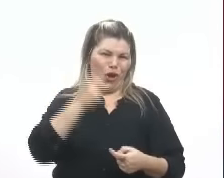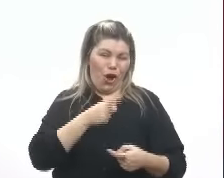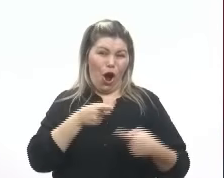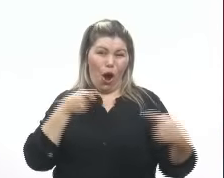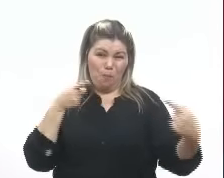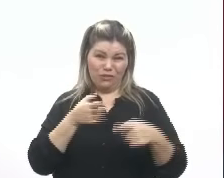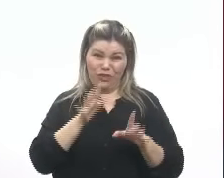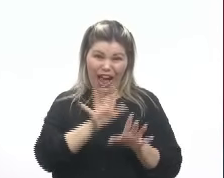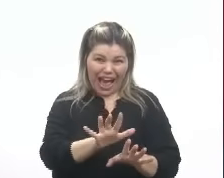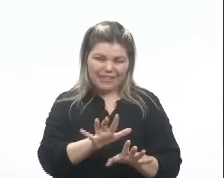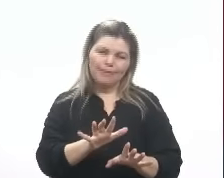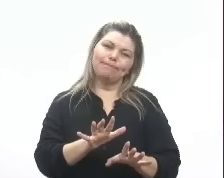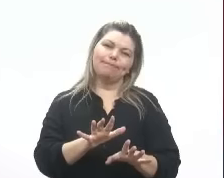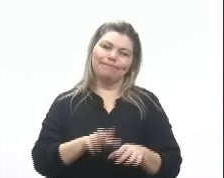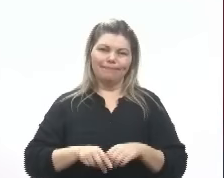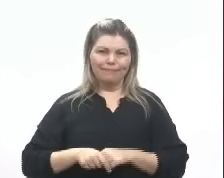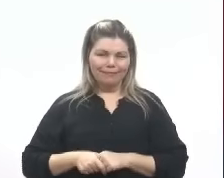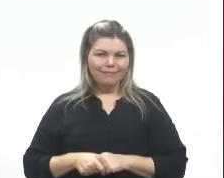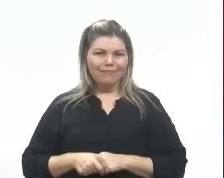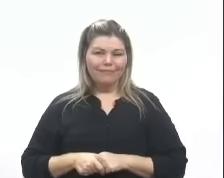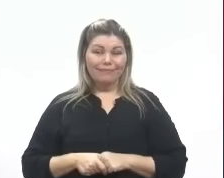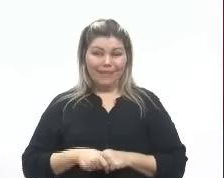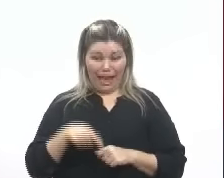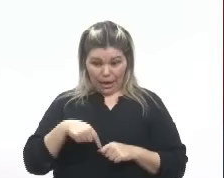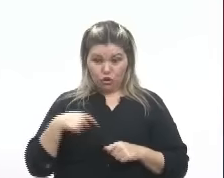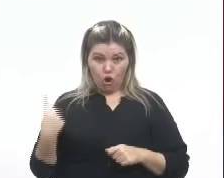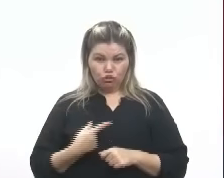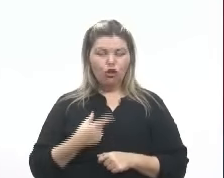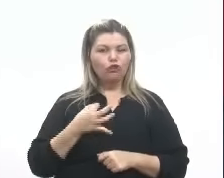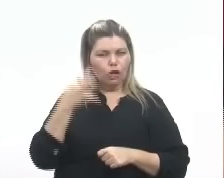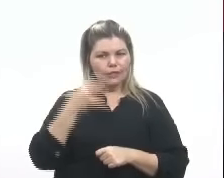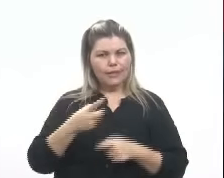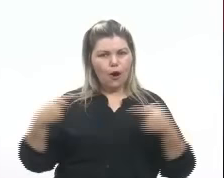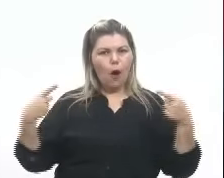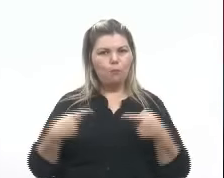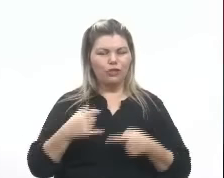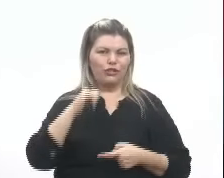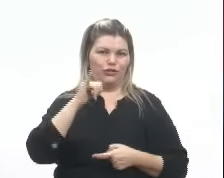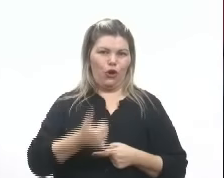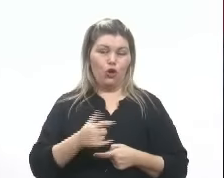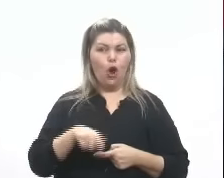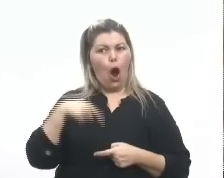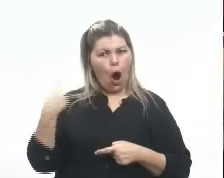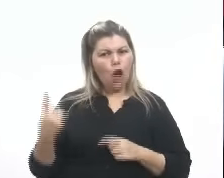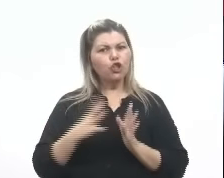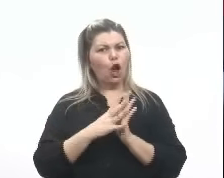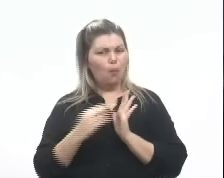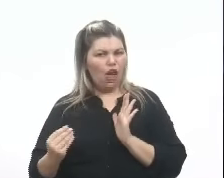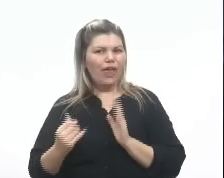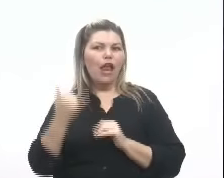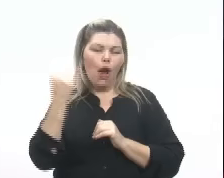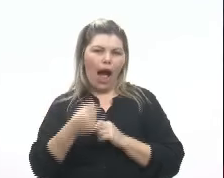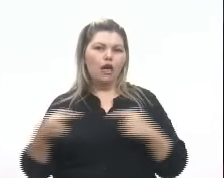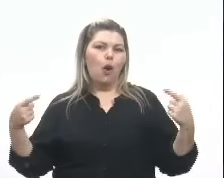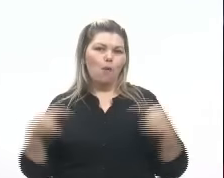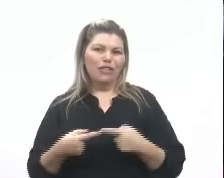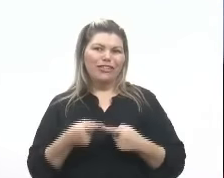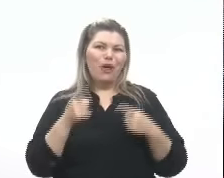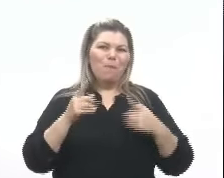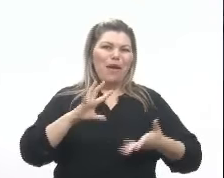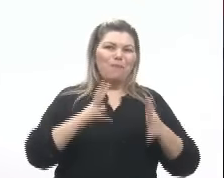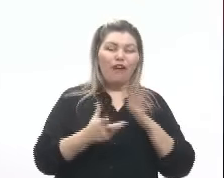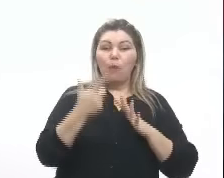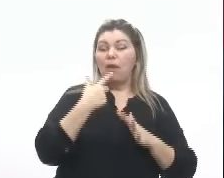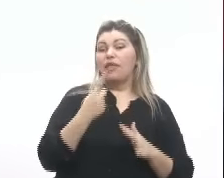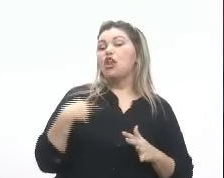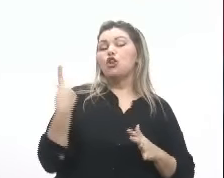esto, la verdad. Acá está la oposición, ¿eh? En otro modelo está la oposición, no en esto. Que lavan sus culpas diciendo